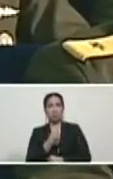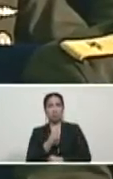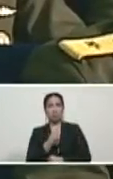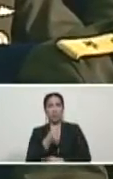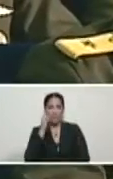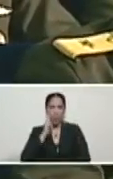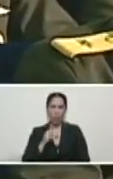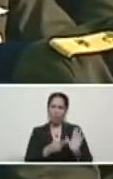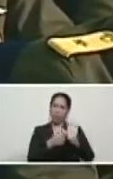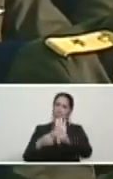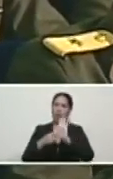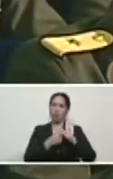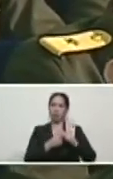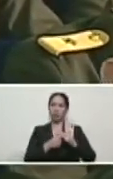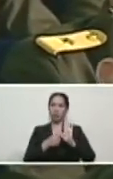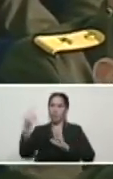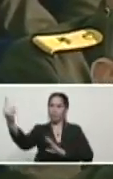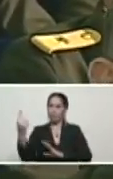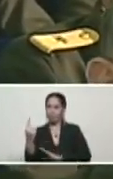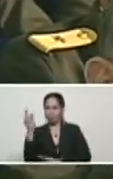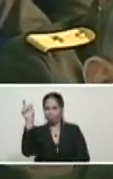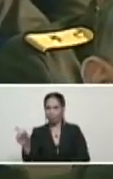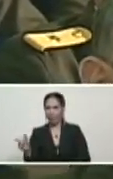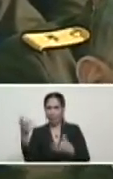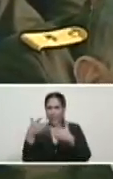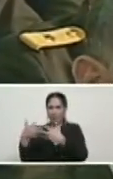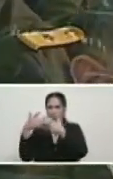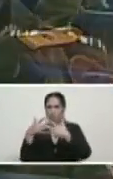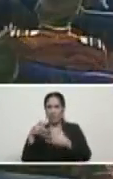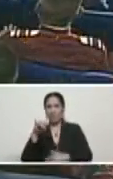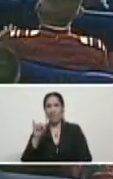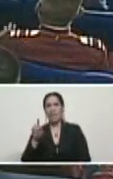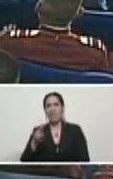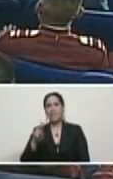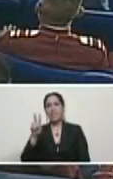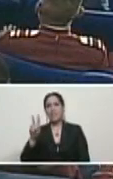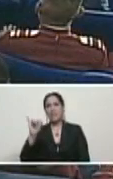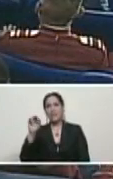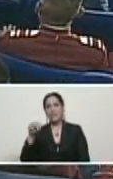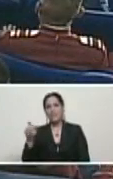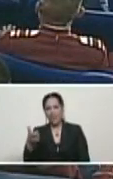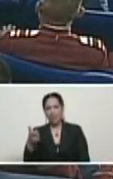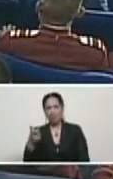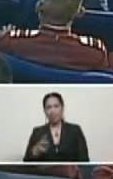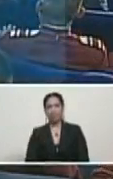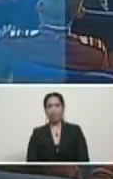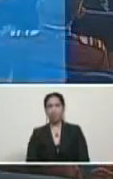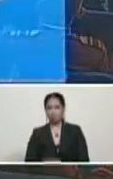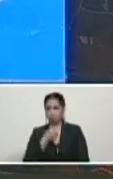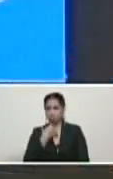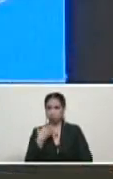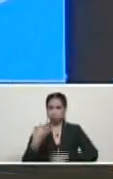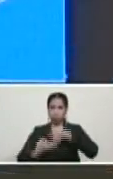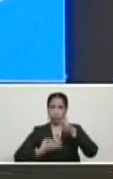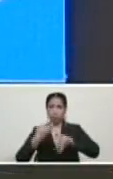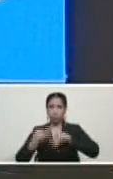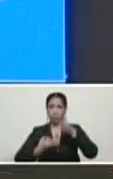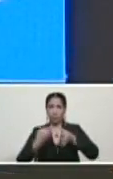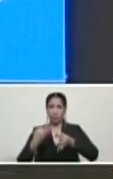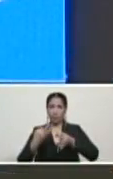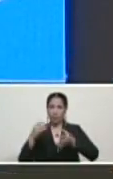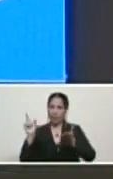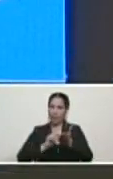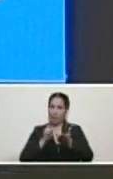Bolívar le demostró a este agente estadounidense, como bien se explica, se